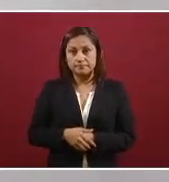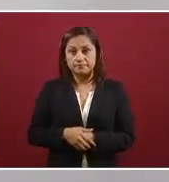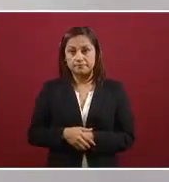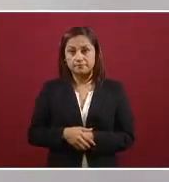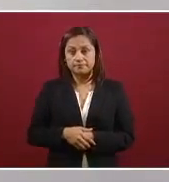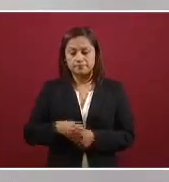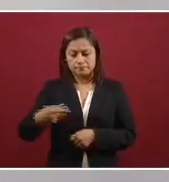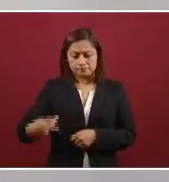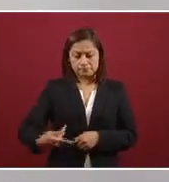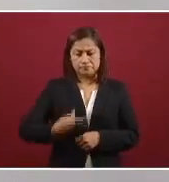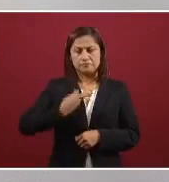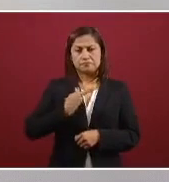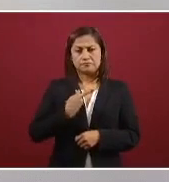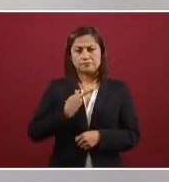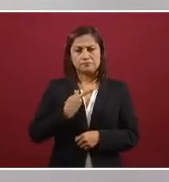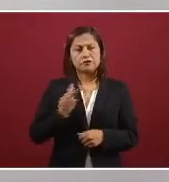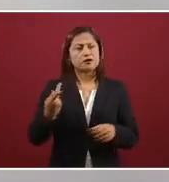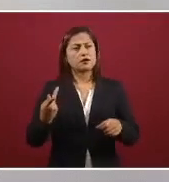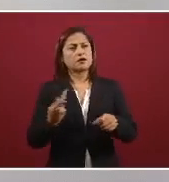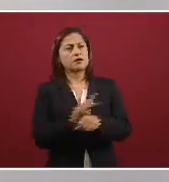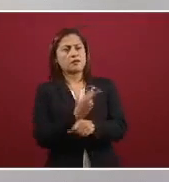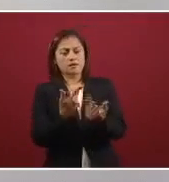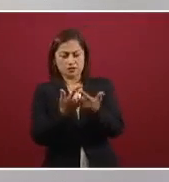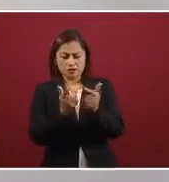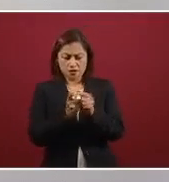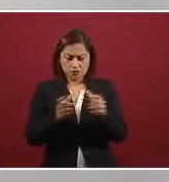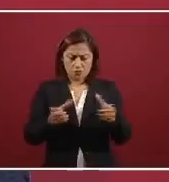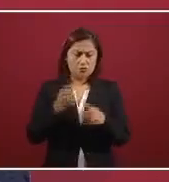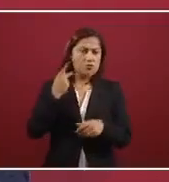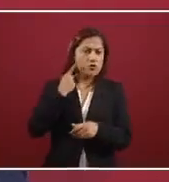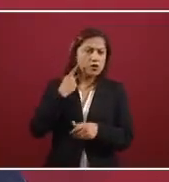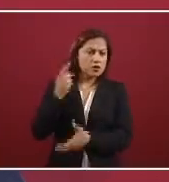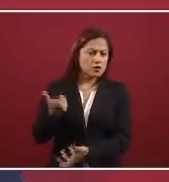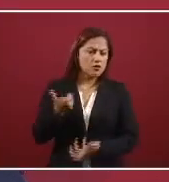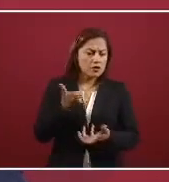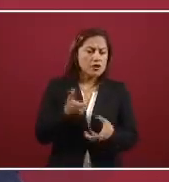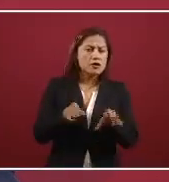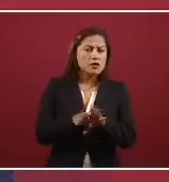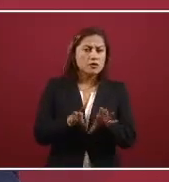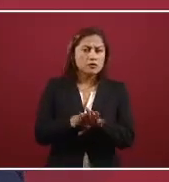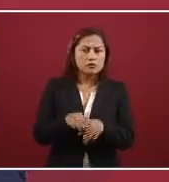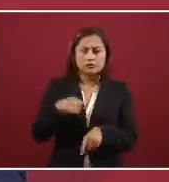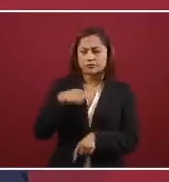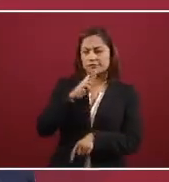¿Cómo está lo del dinero de los partidos? Le digo, pues ahí estamos